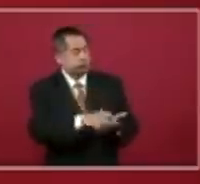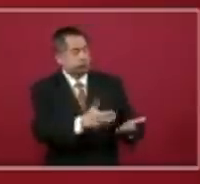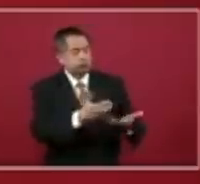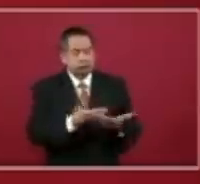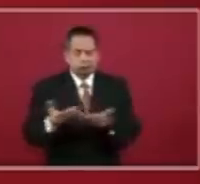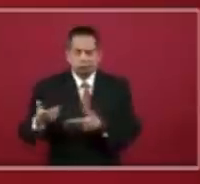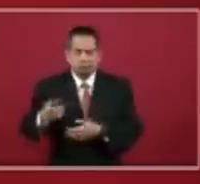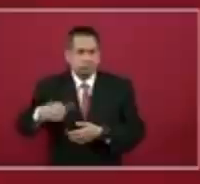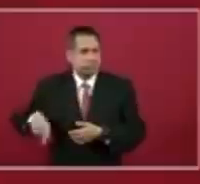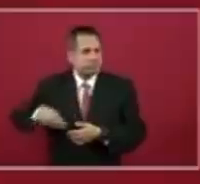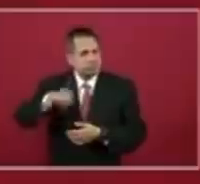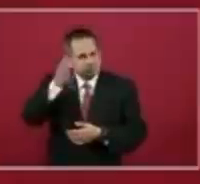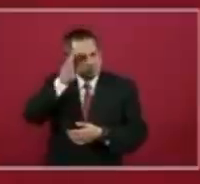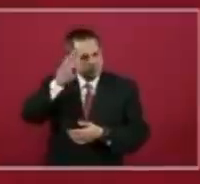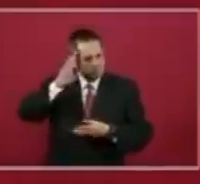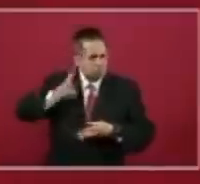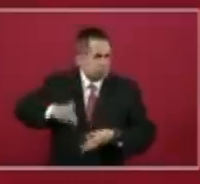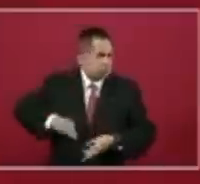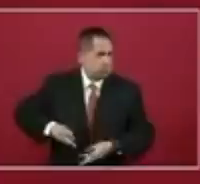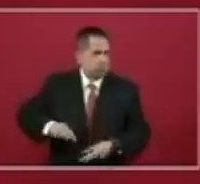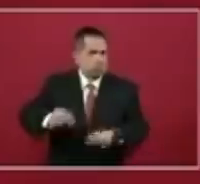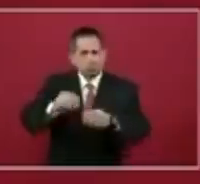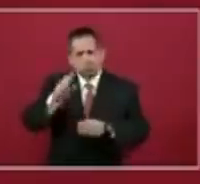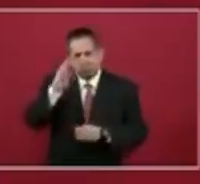el gasto en